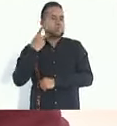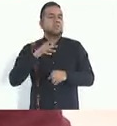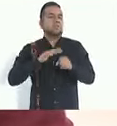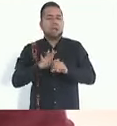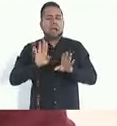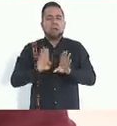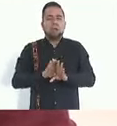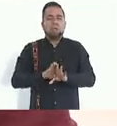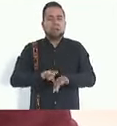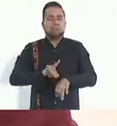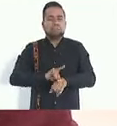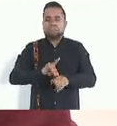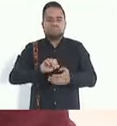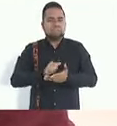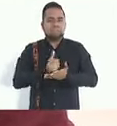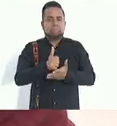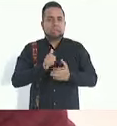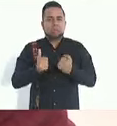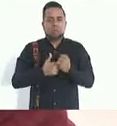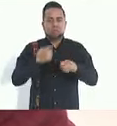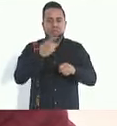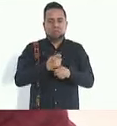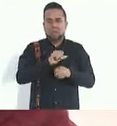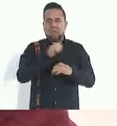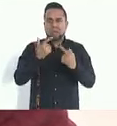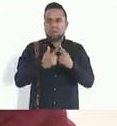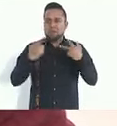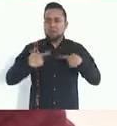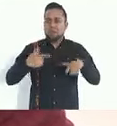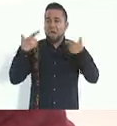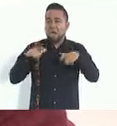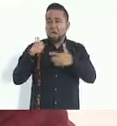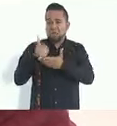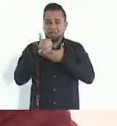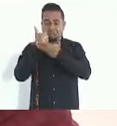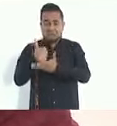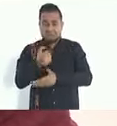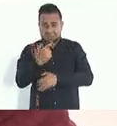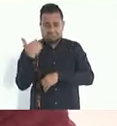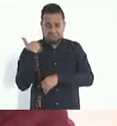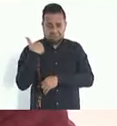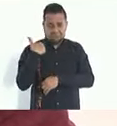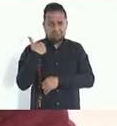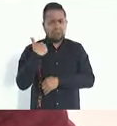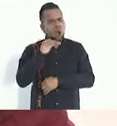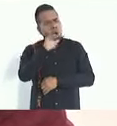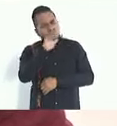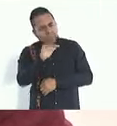ayudar primero a los de arriba, y pedían que yo